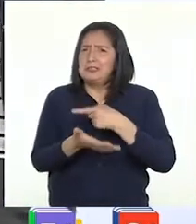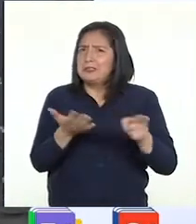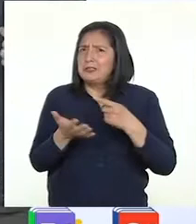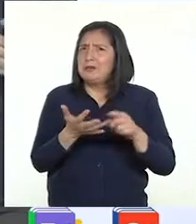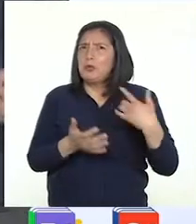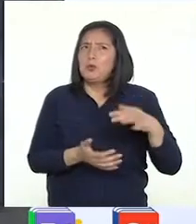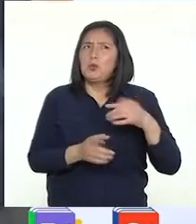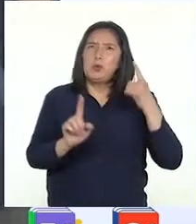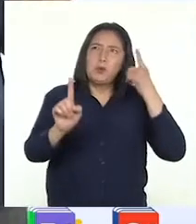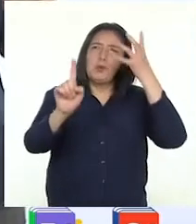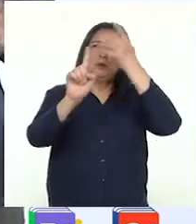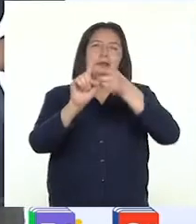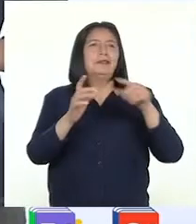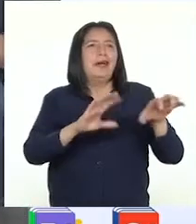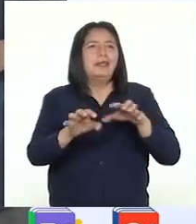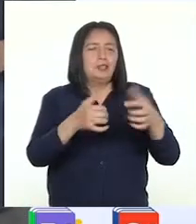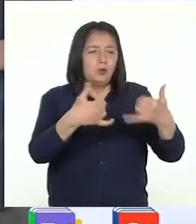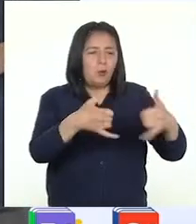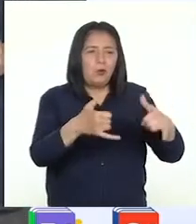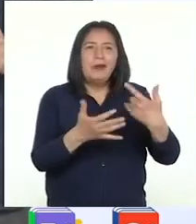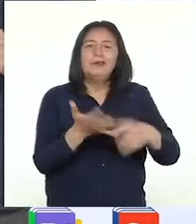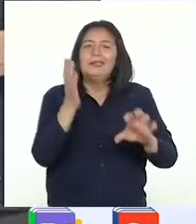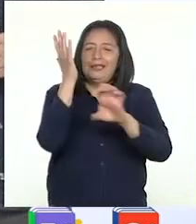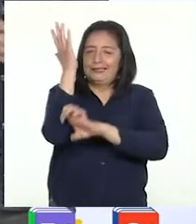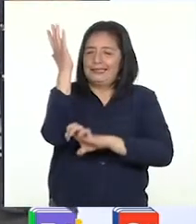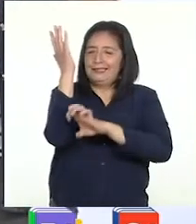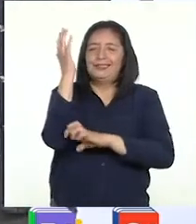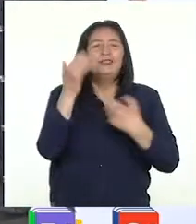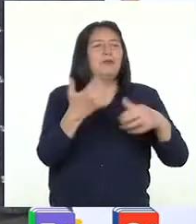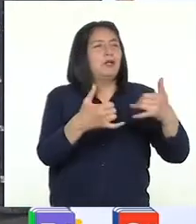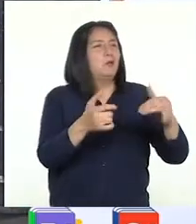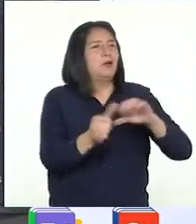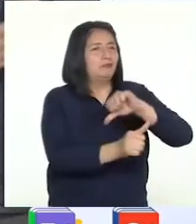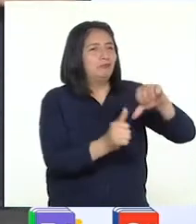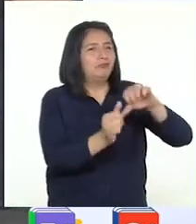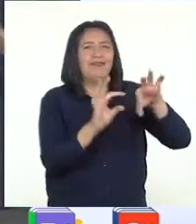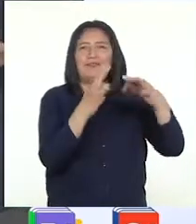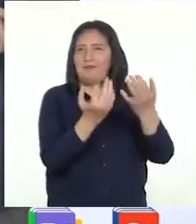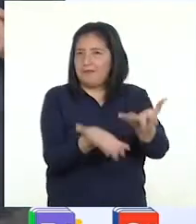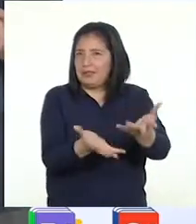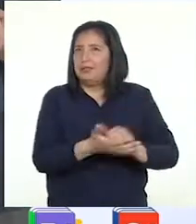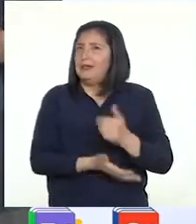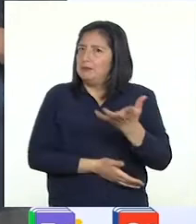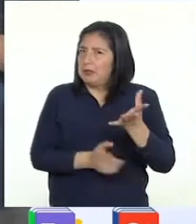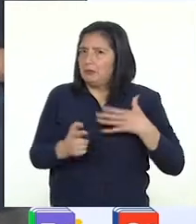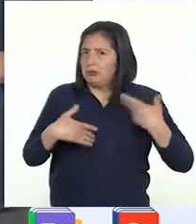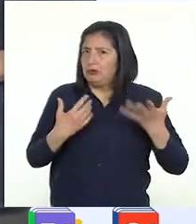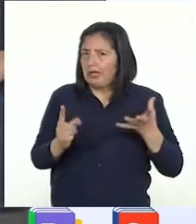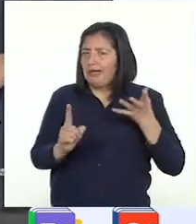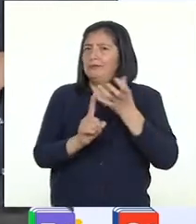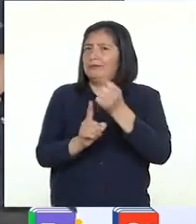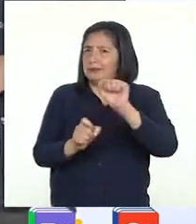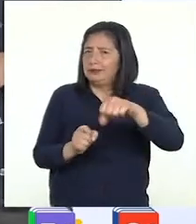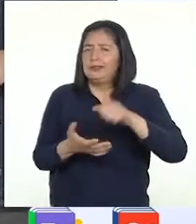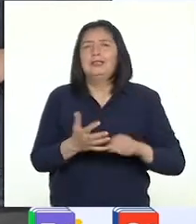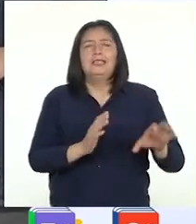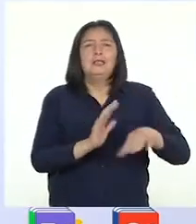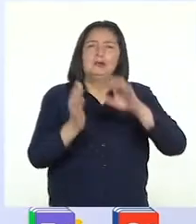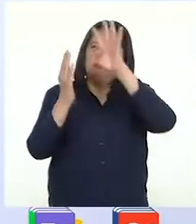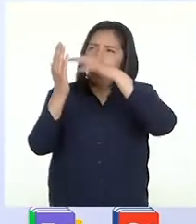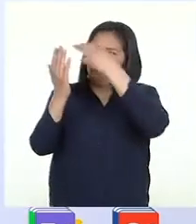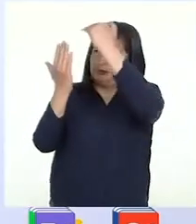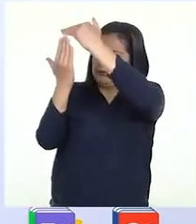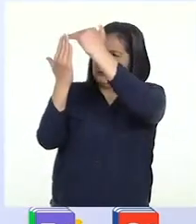semanas tenemos el reto de crear un juego sobre las estaciones para jugarlo en familia. Para lograrlo, hicimos una tabla de